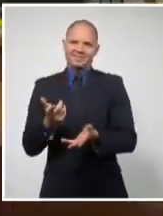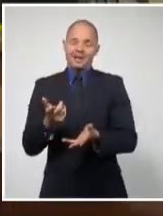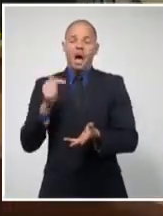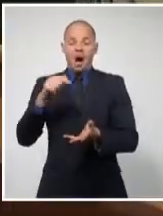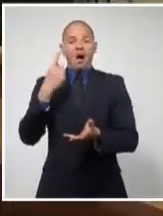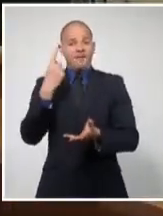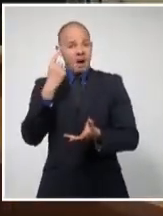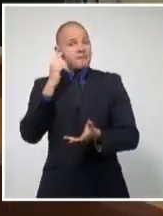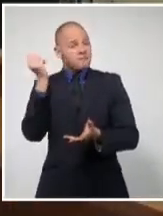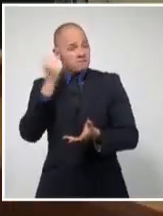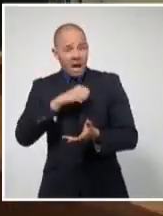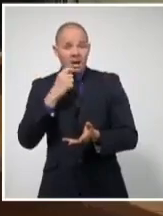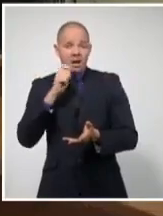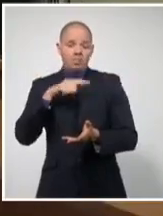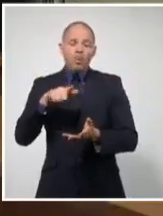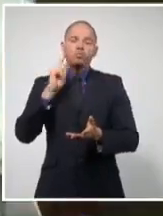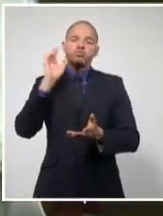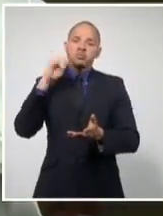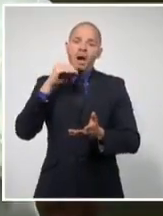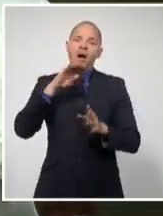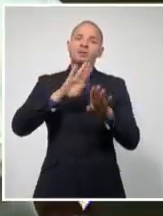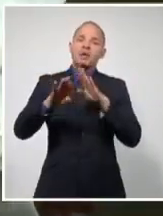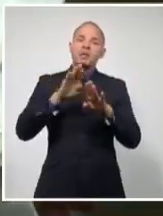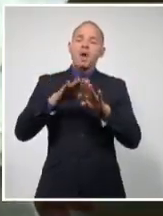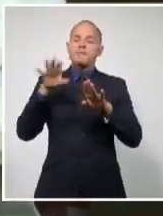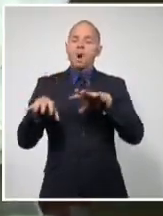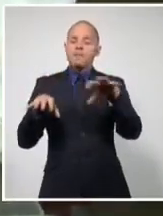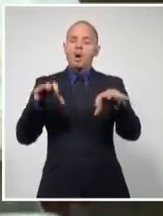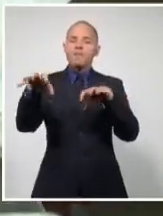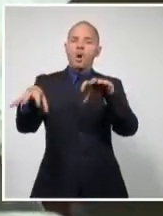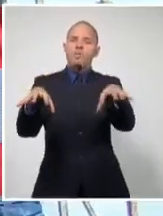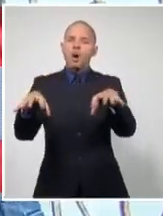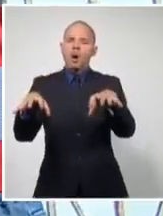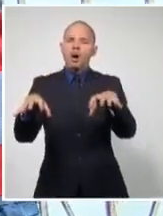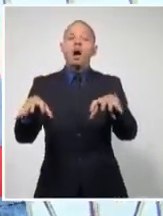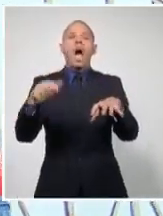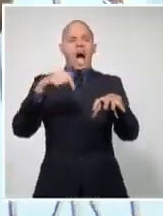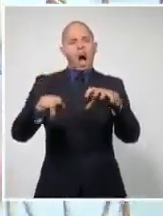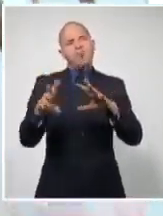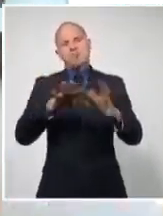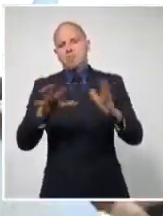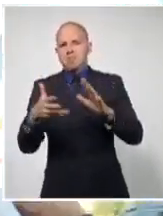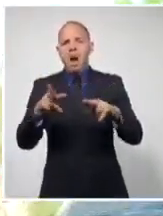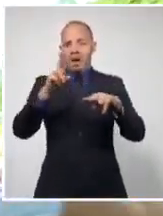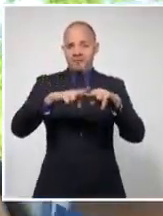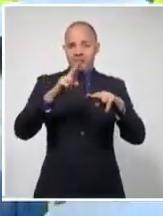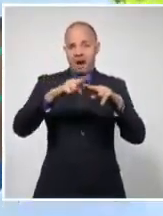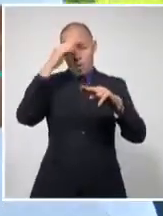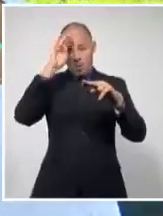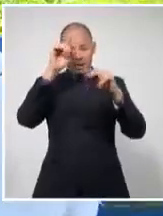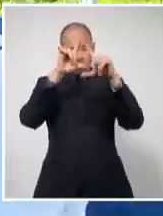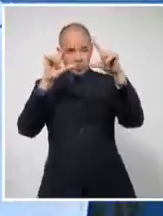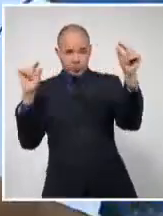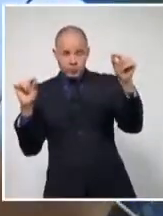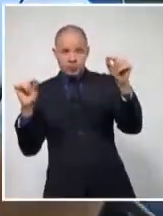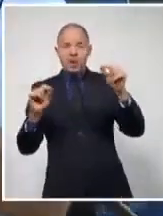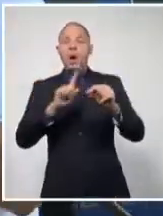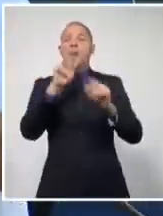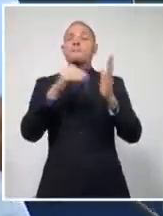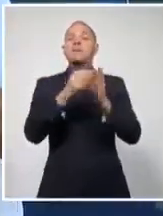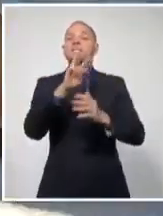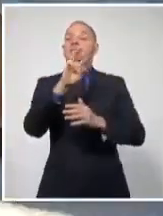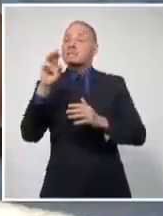sido una prioridad para la cadena de tiendas Caribe, que tiene abiertos más de 1.300 puntos de venta en Cuba. Y aunque la oferta no satisface